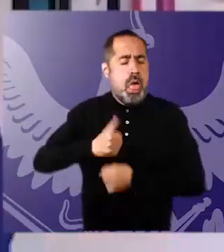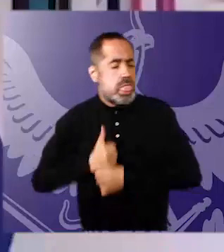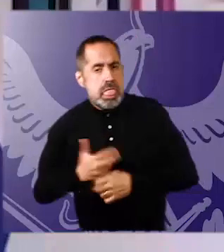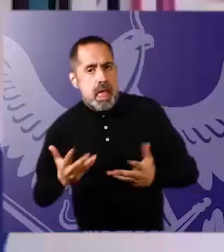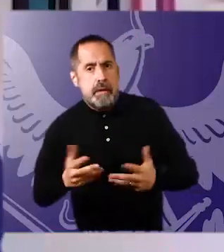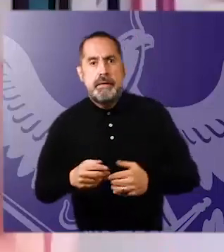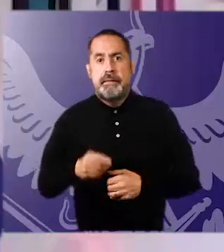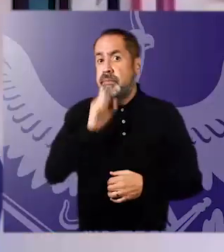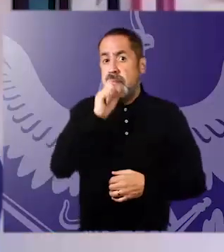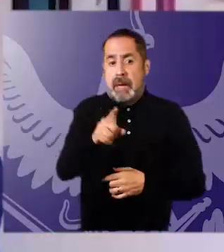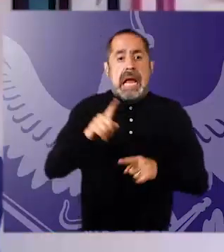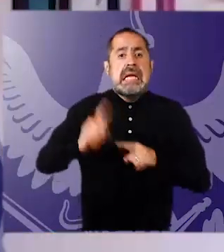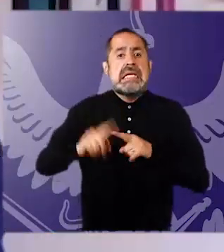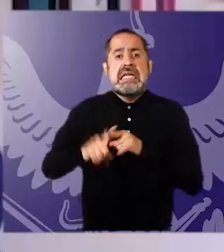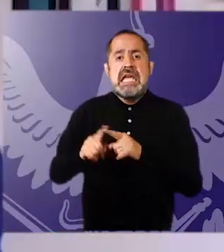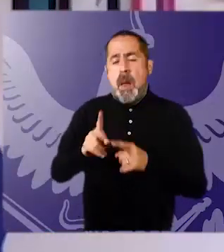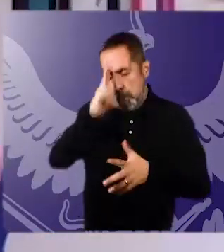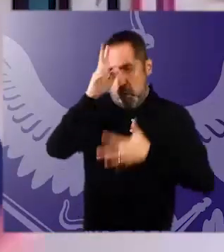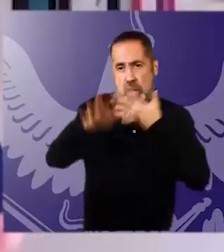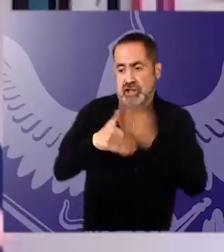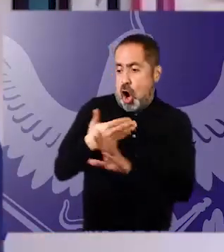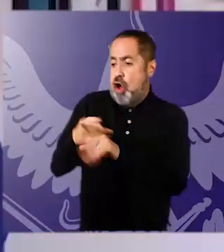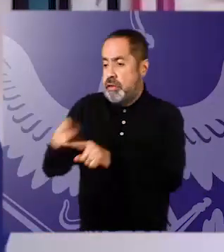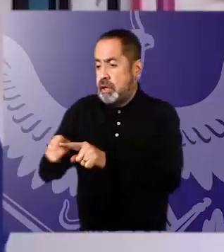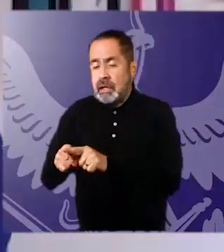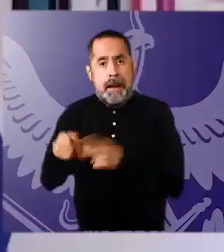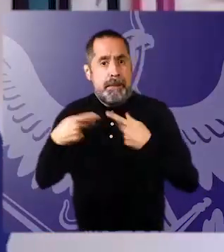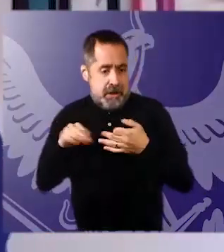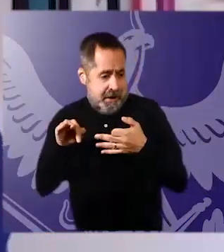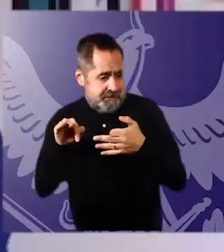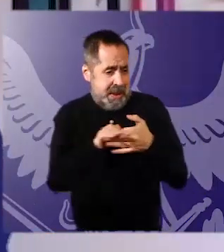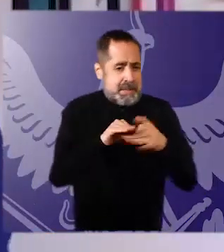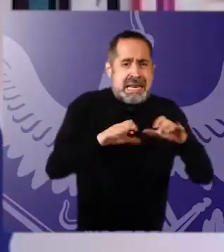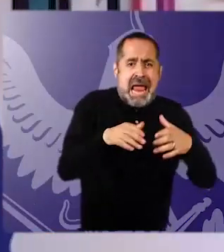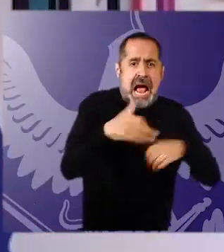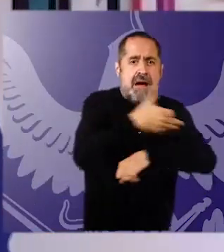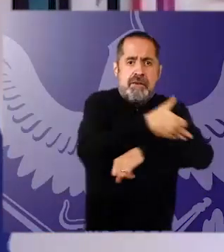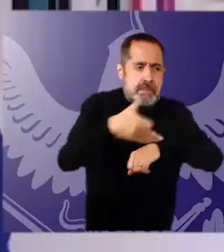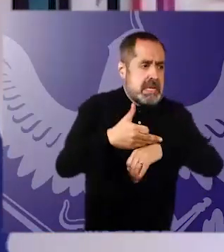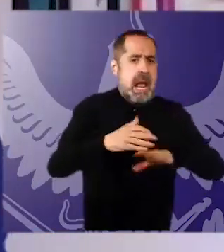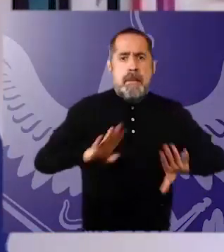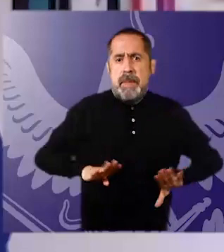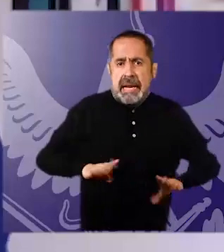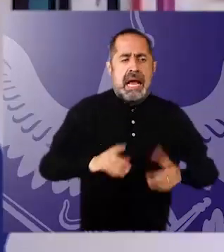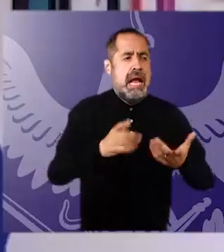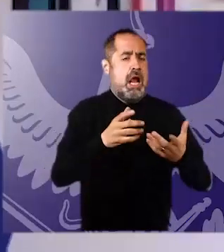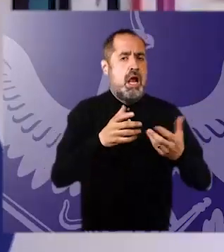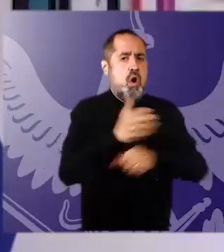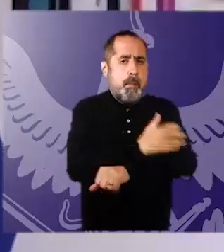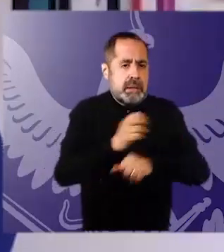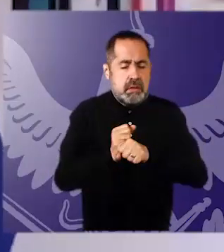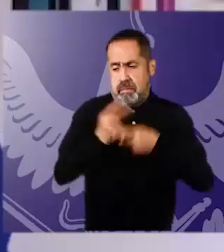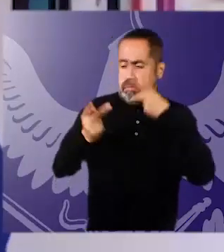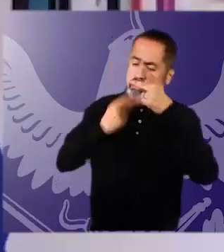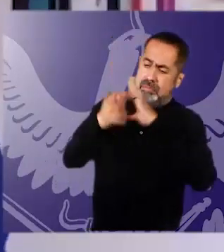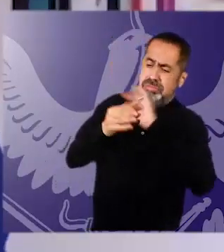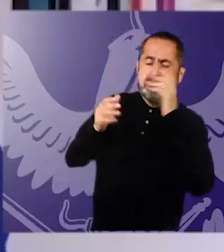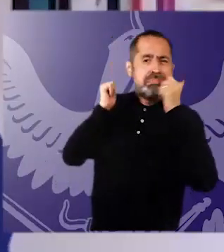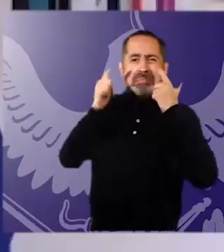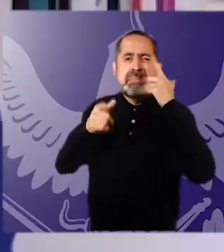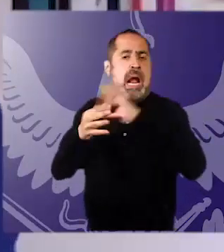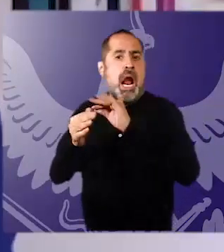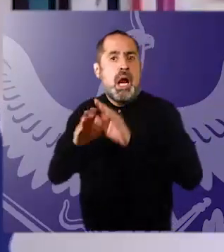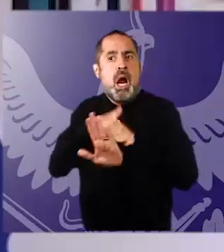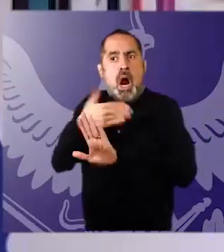las cometen personas muy cercanas al adolescente, como la familia, la pareja, los